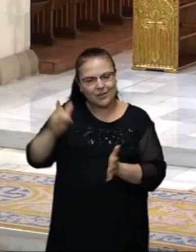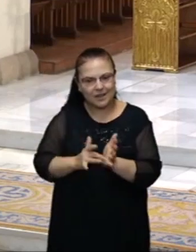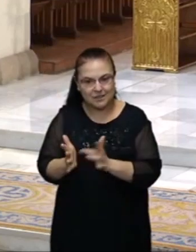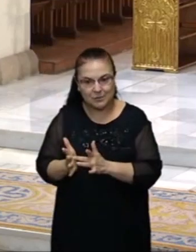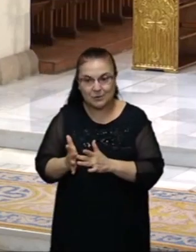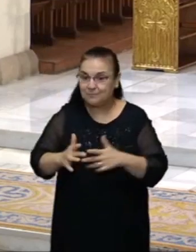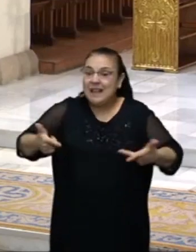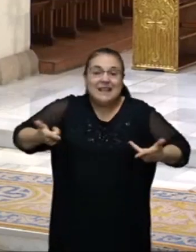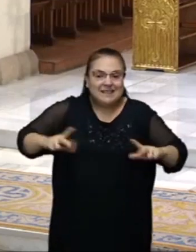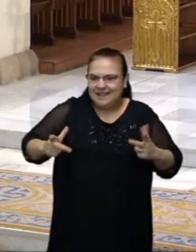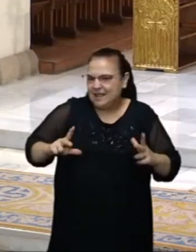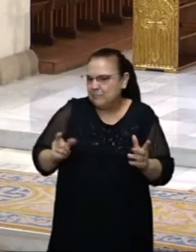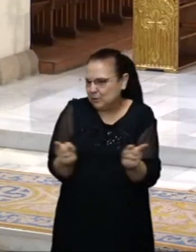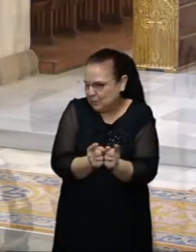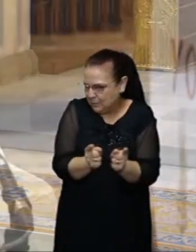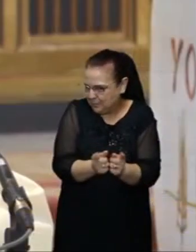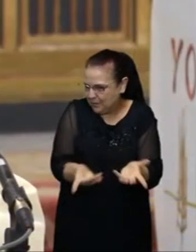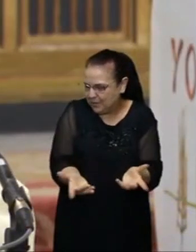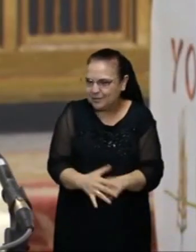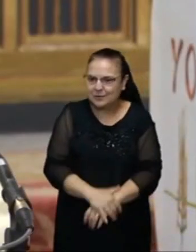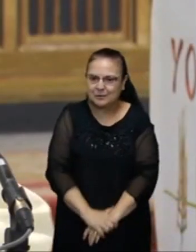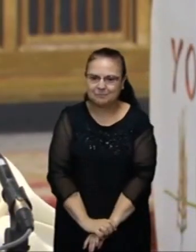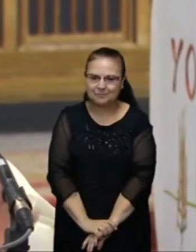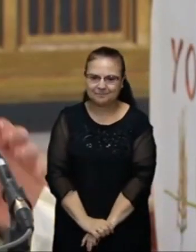Nos sentamos un instante.